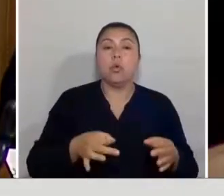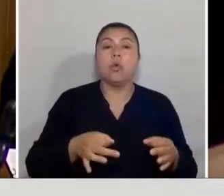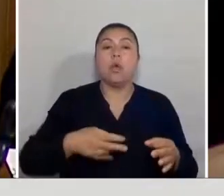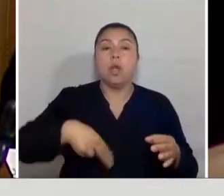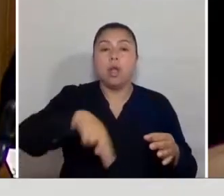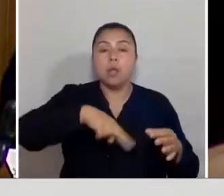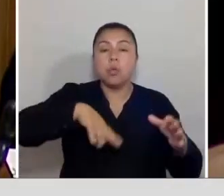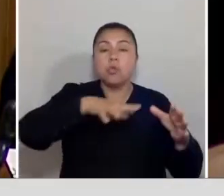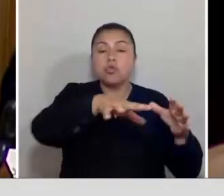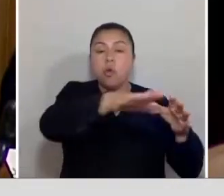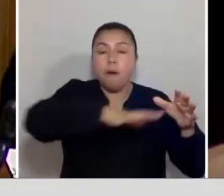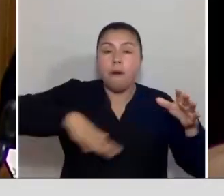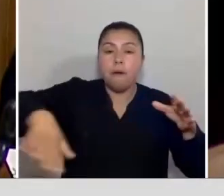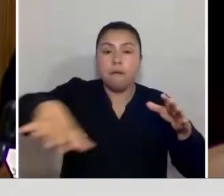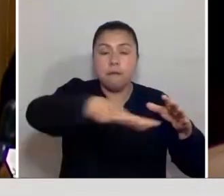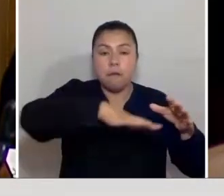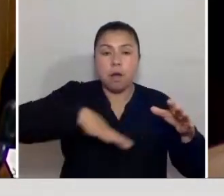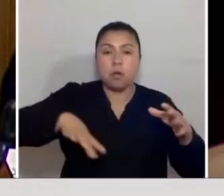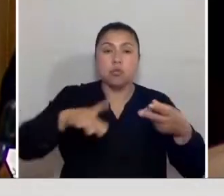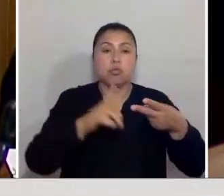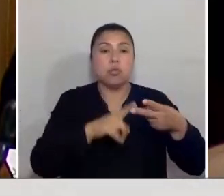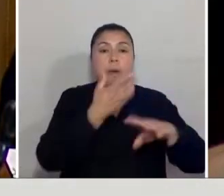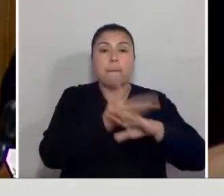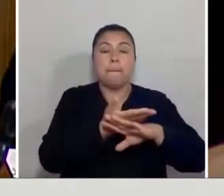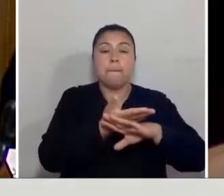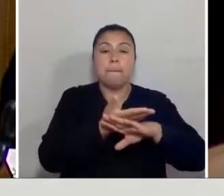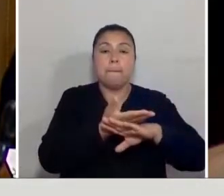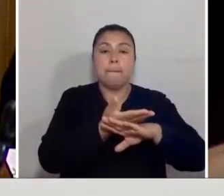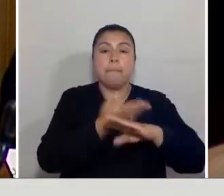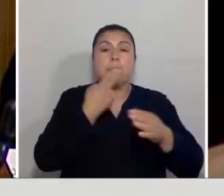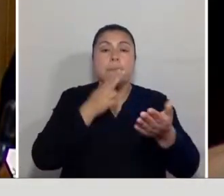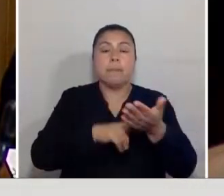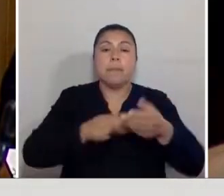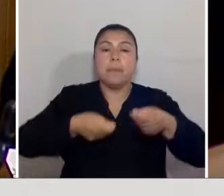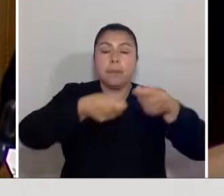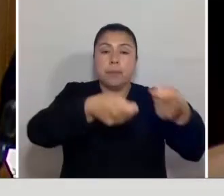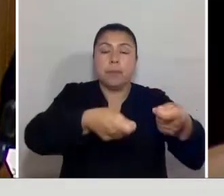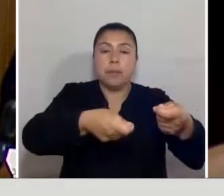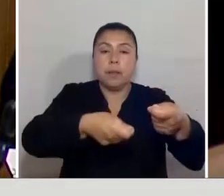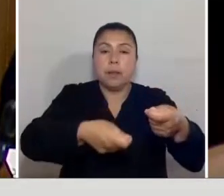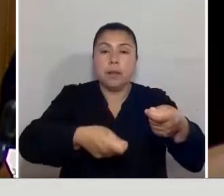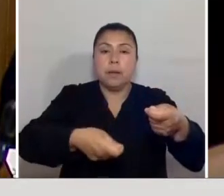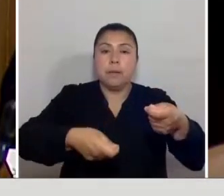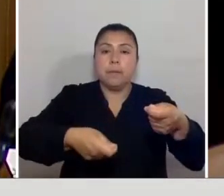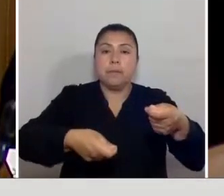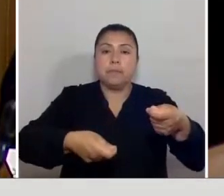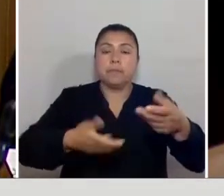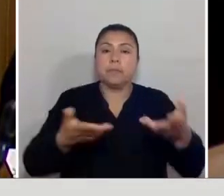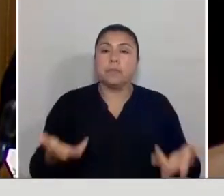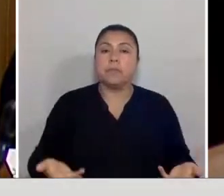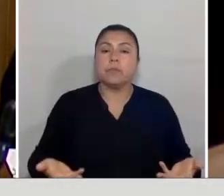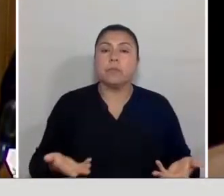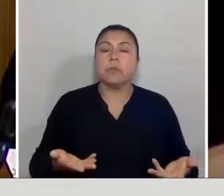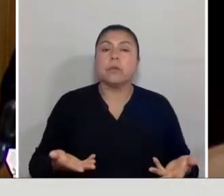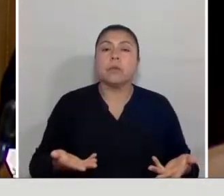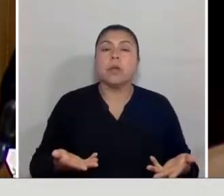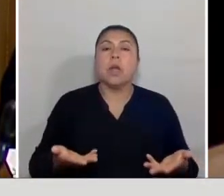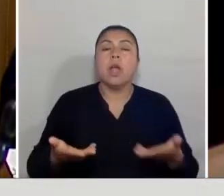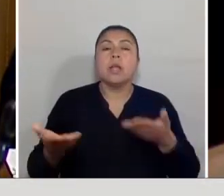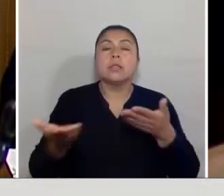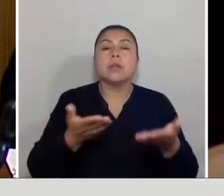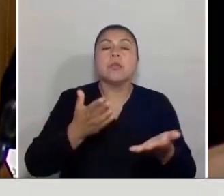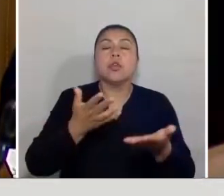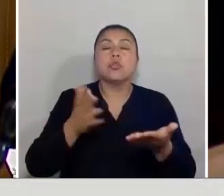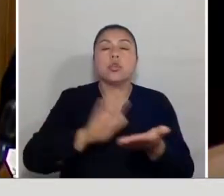como también en un segundo término Solicito que se oficie a la el servicio de salud de chiloé para que nos